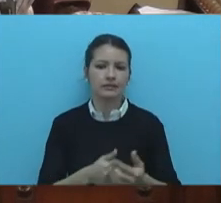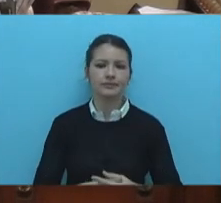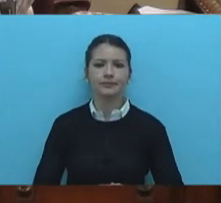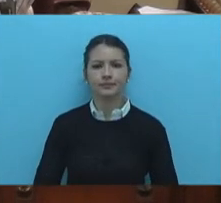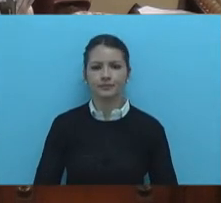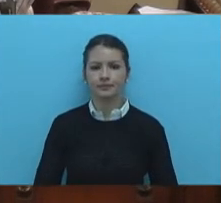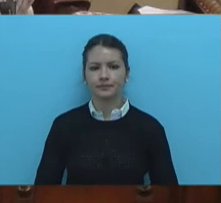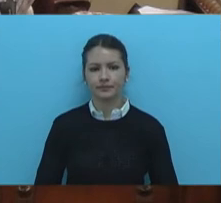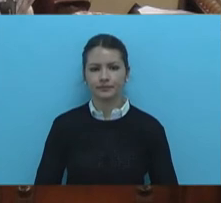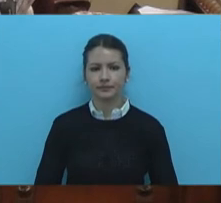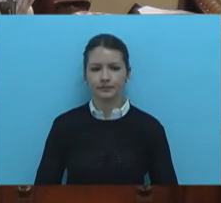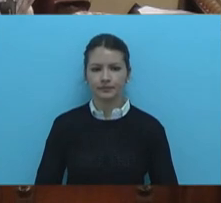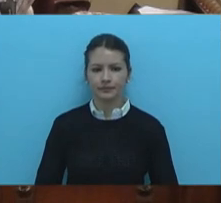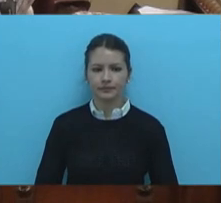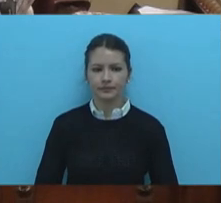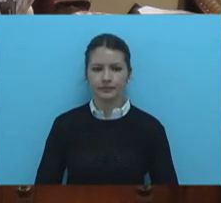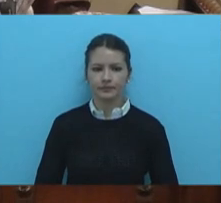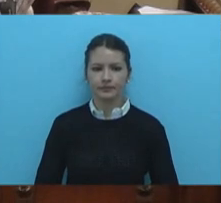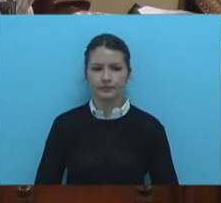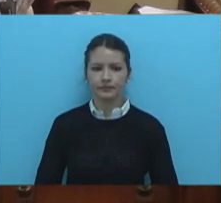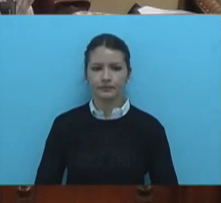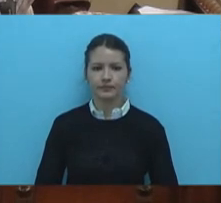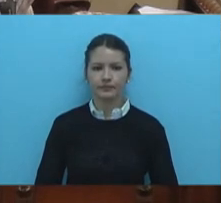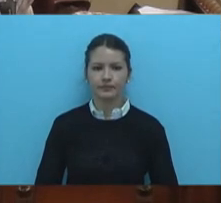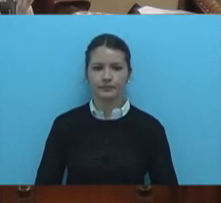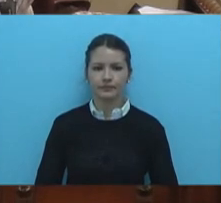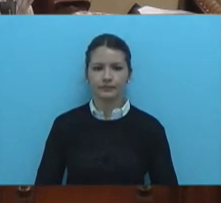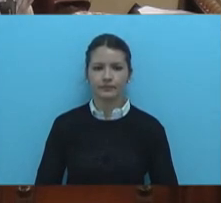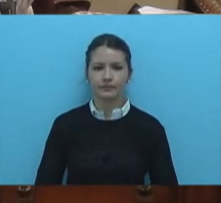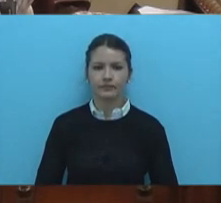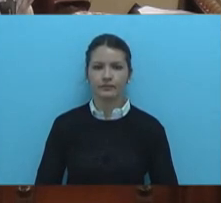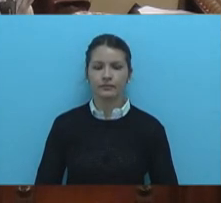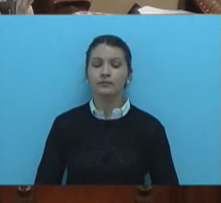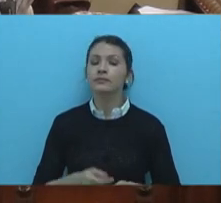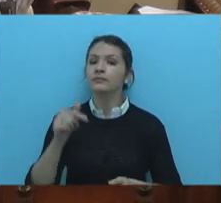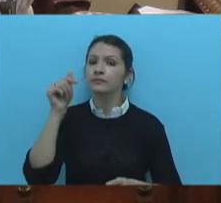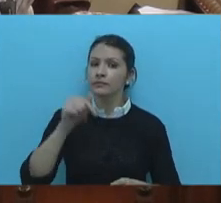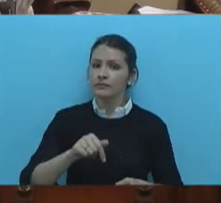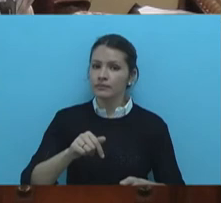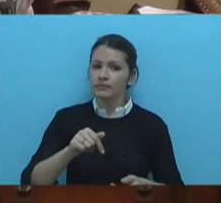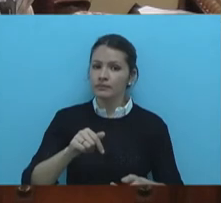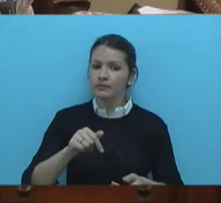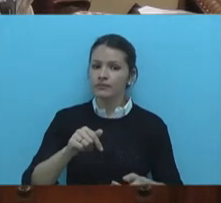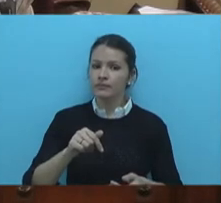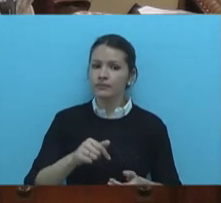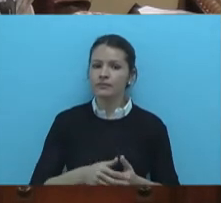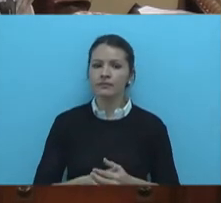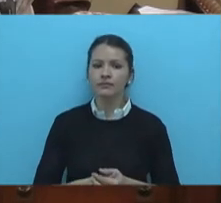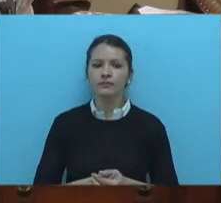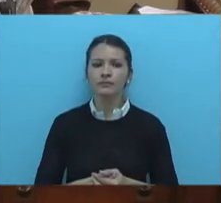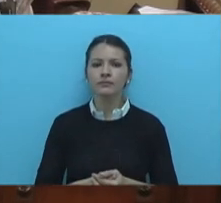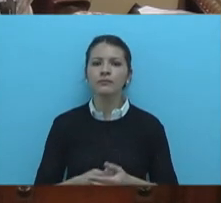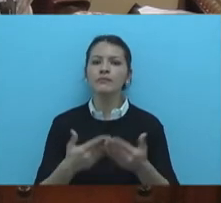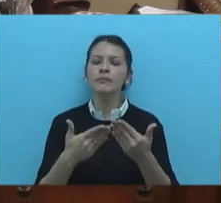votado positivamente ese proyecto. Bueno, ahora a consideración de la Cámara el